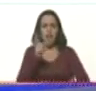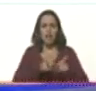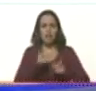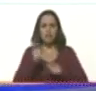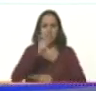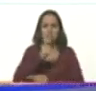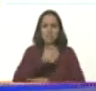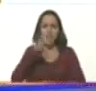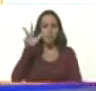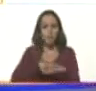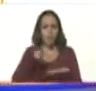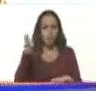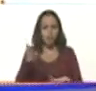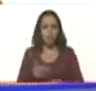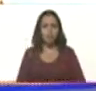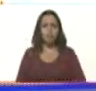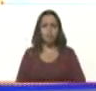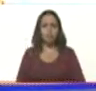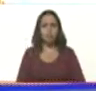aprobar?